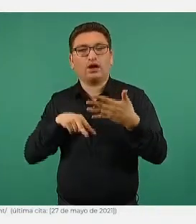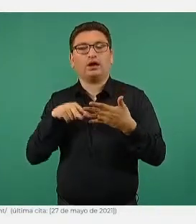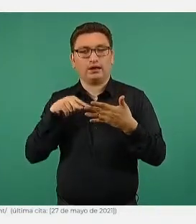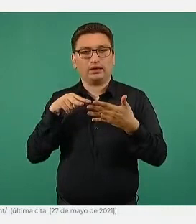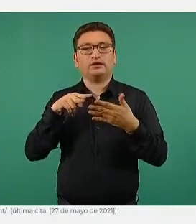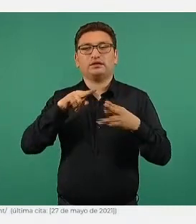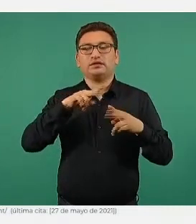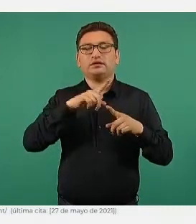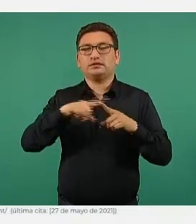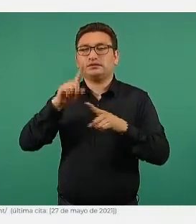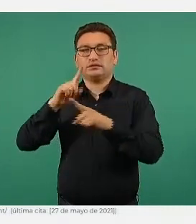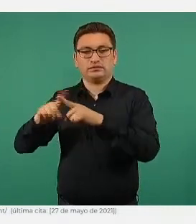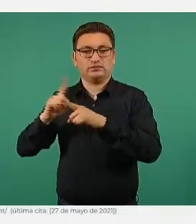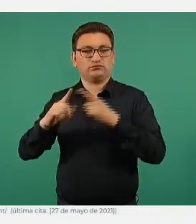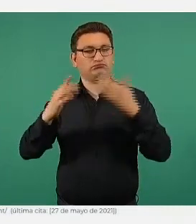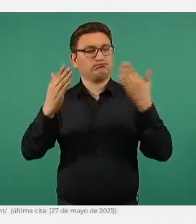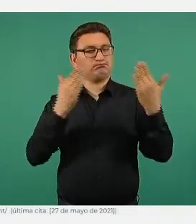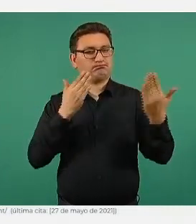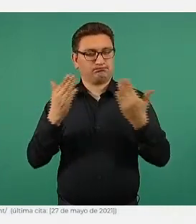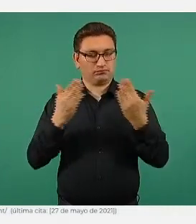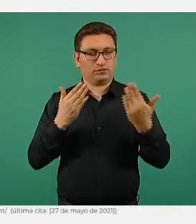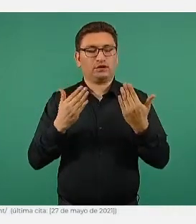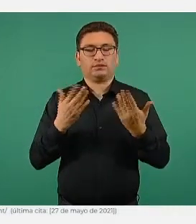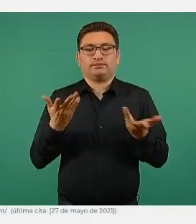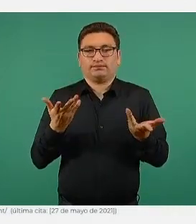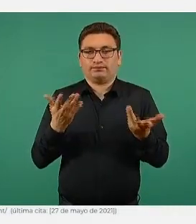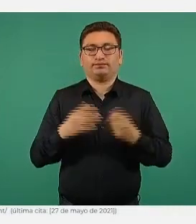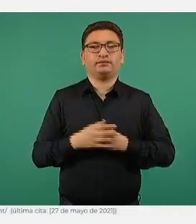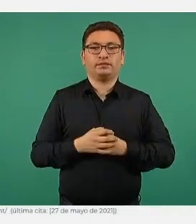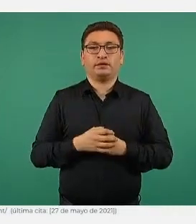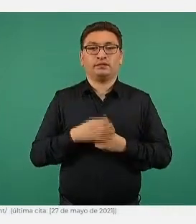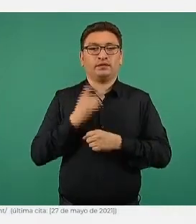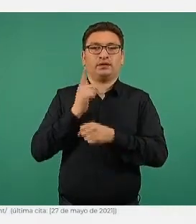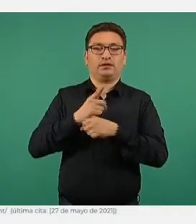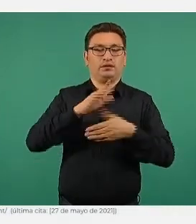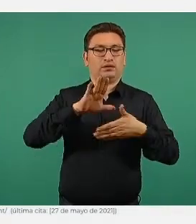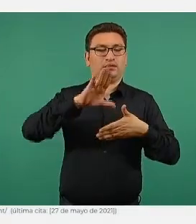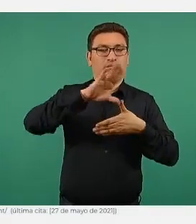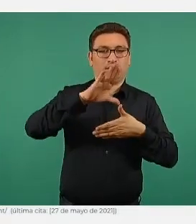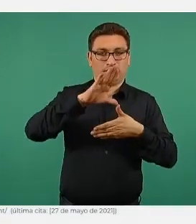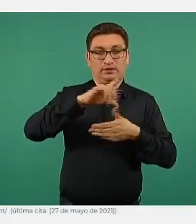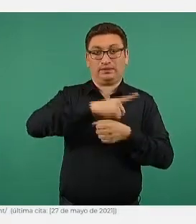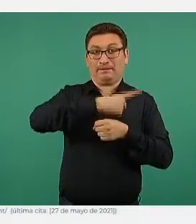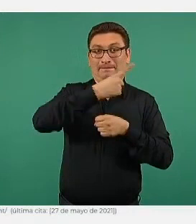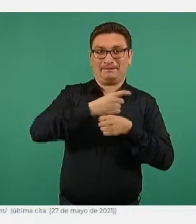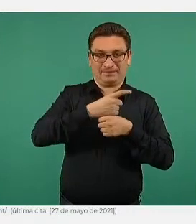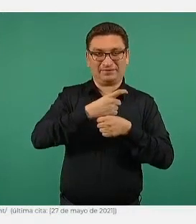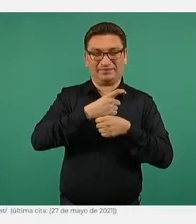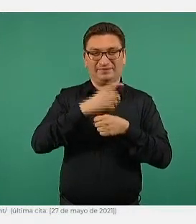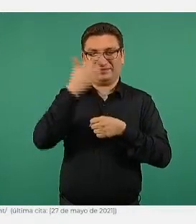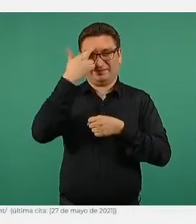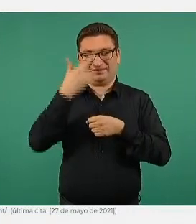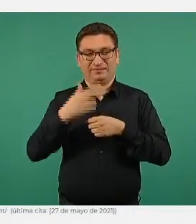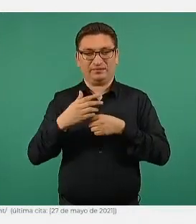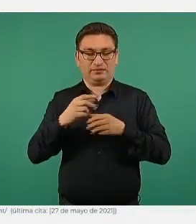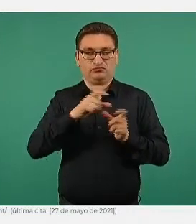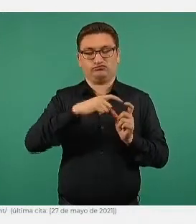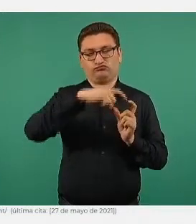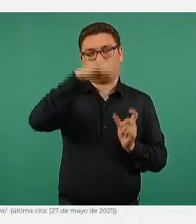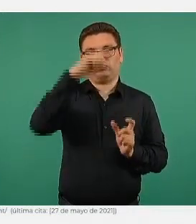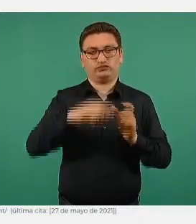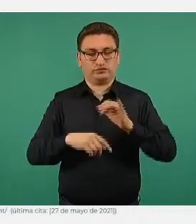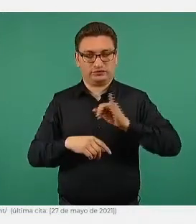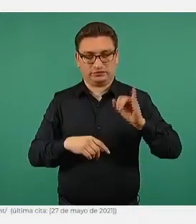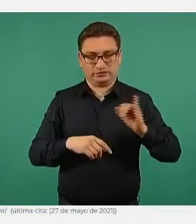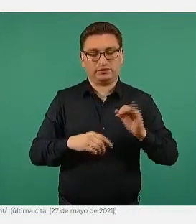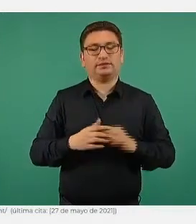de diferente con la gráfica anterior, que evidentemente América ocupaba la gráfica del lado, la barra del lado izquierdo